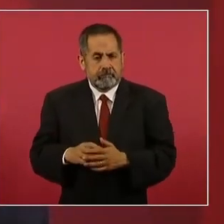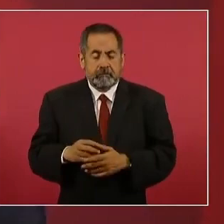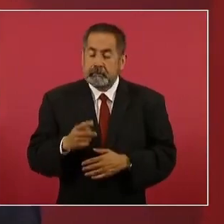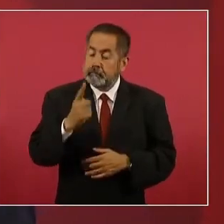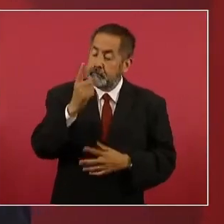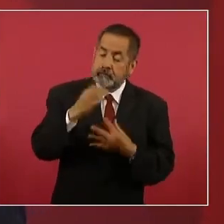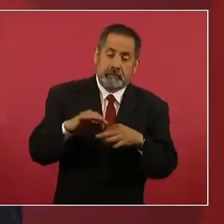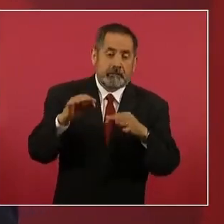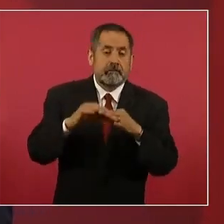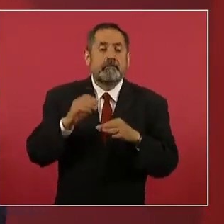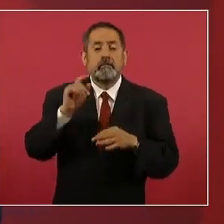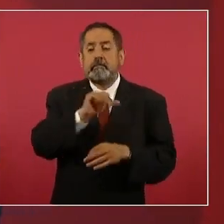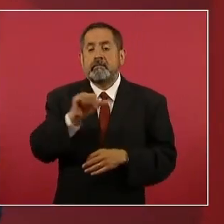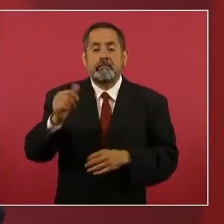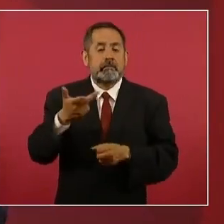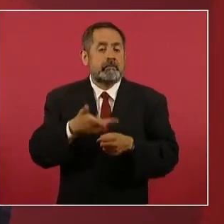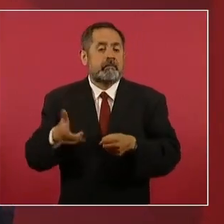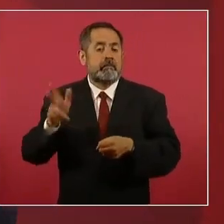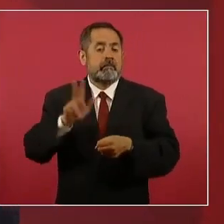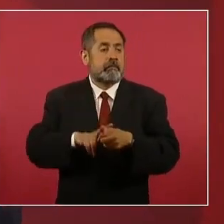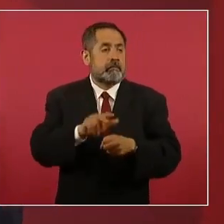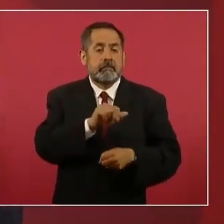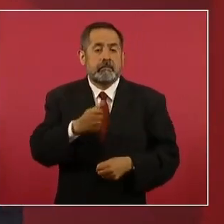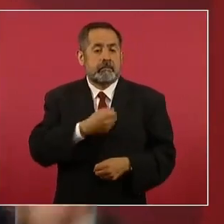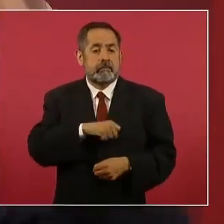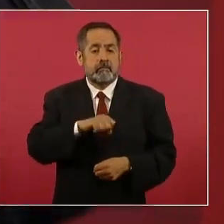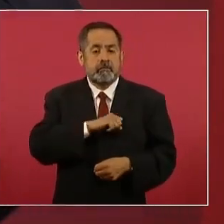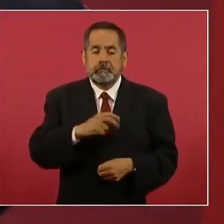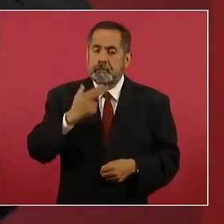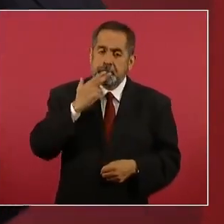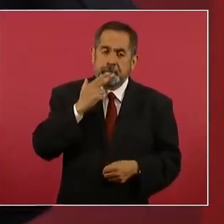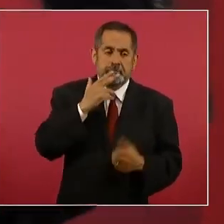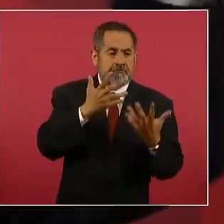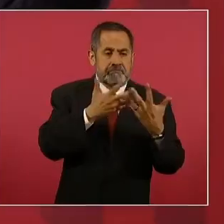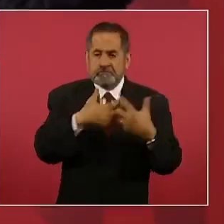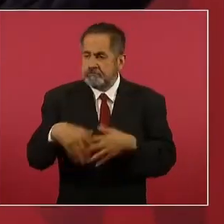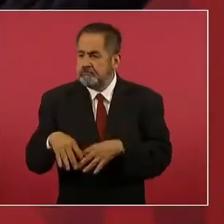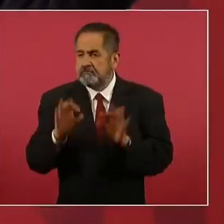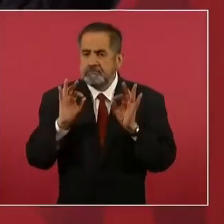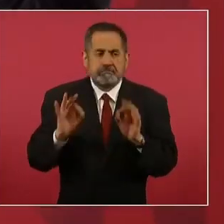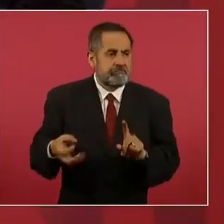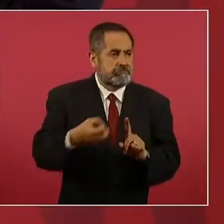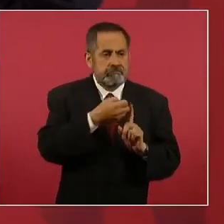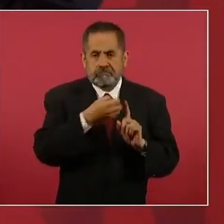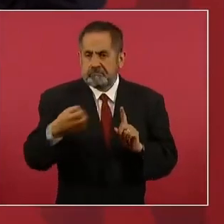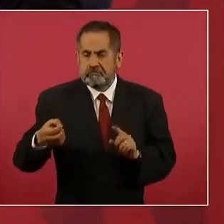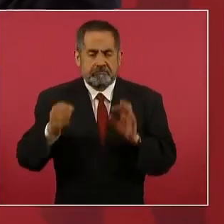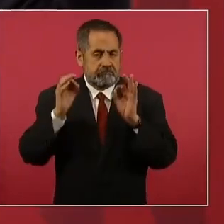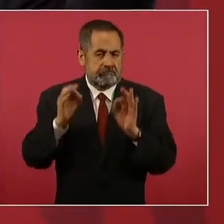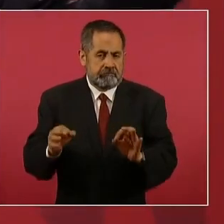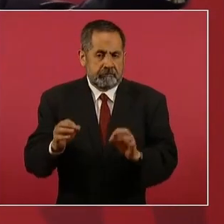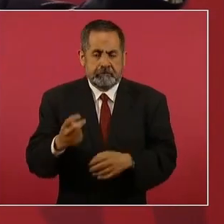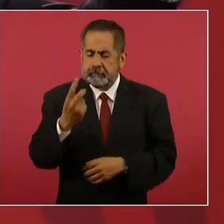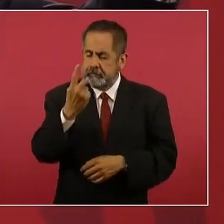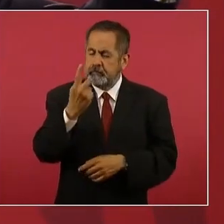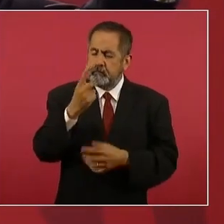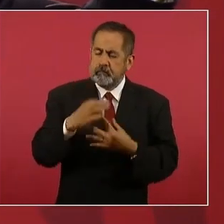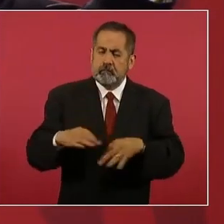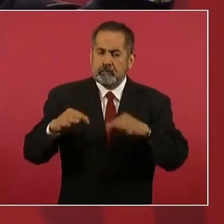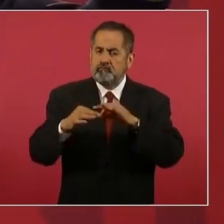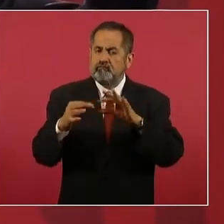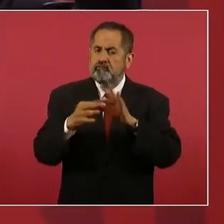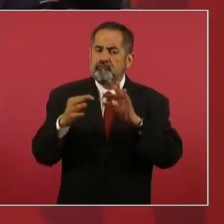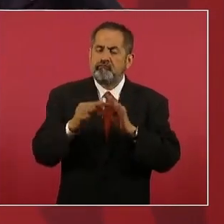funcione el sistema de salud pública, ya que tengamos resuelto